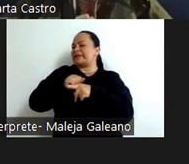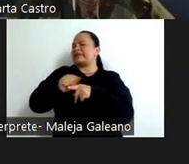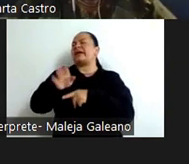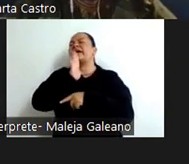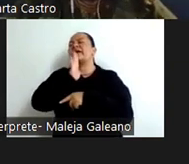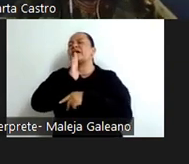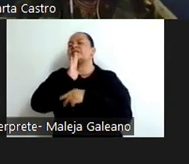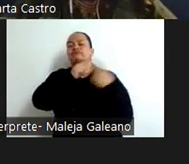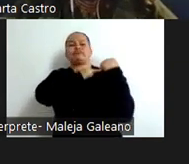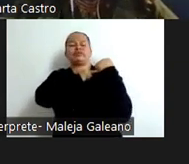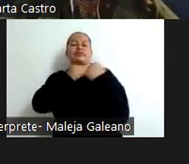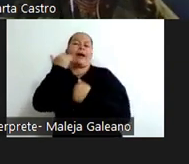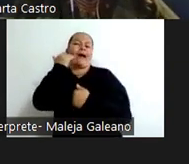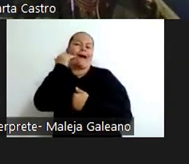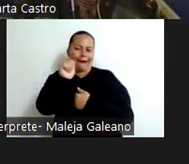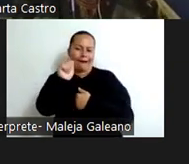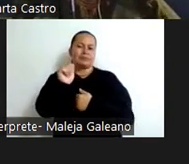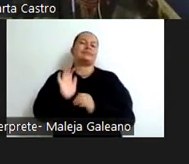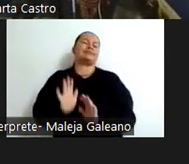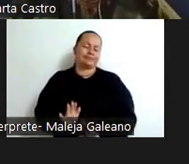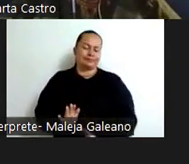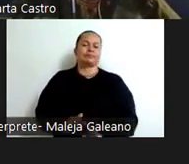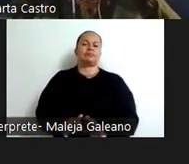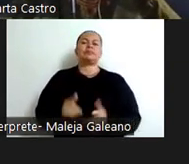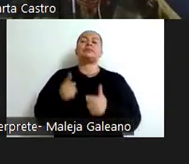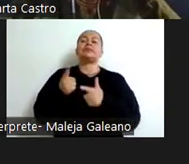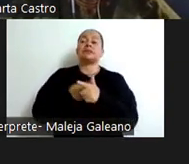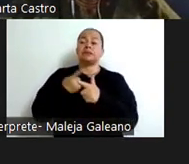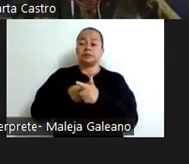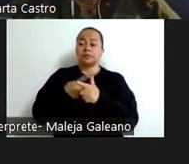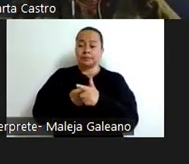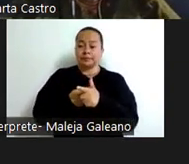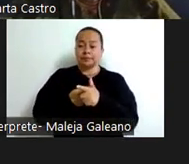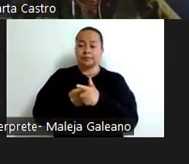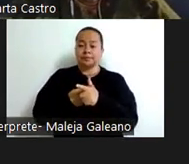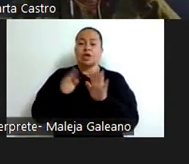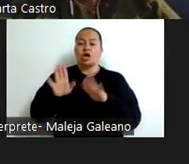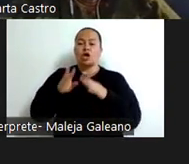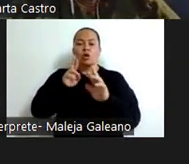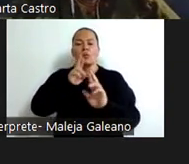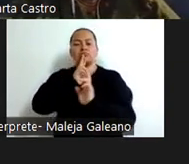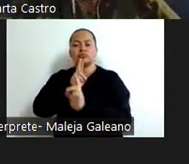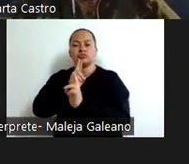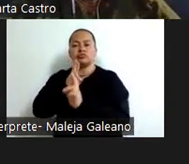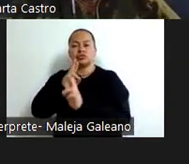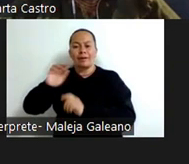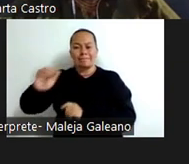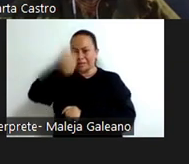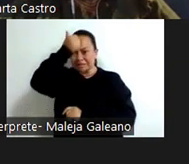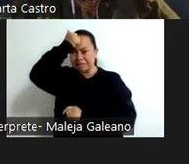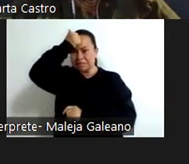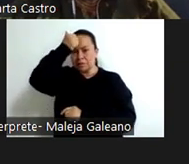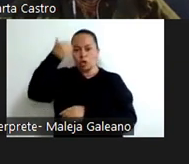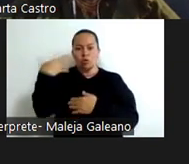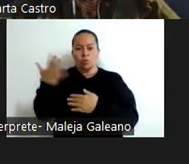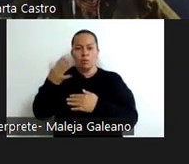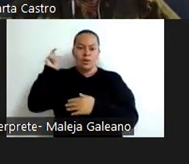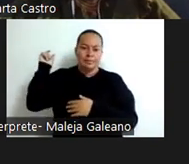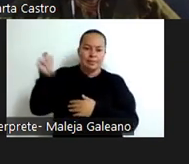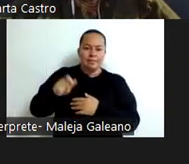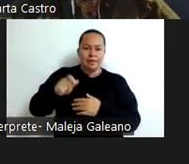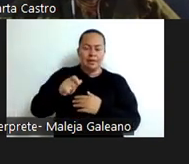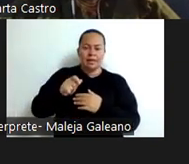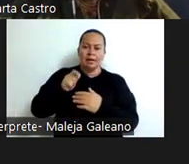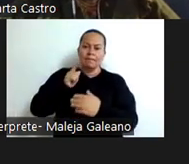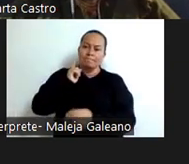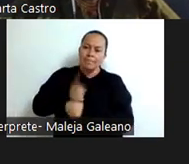recae sobre las mujeres Entonces cómo Define este principio lo define como el deber impuesto a toda persona